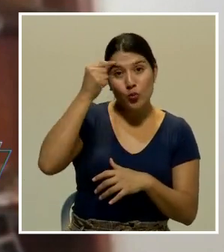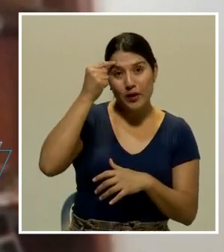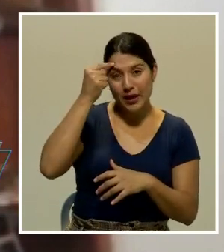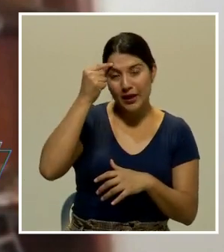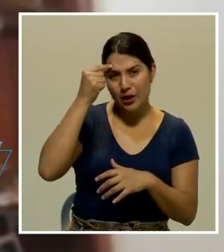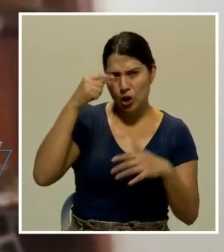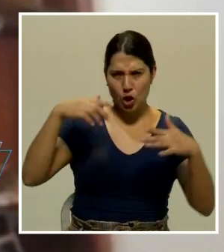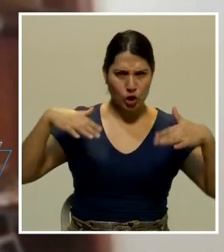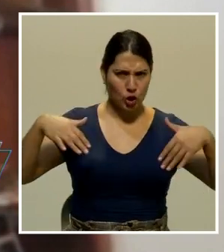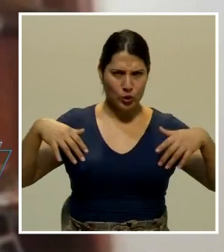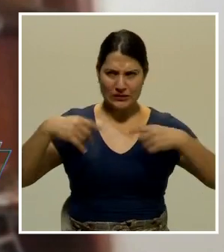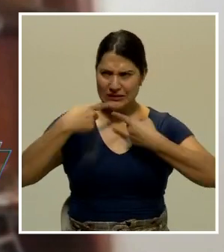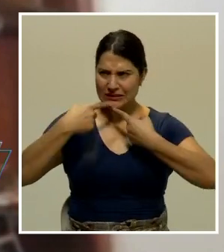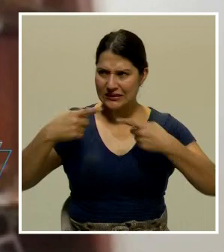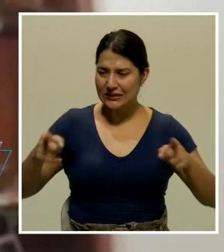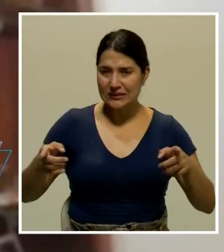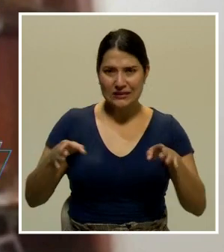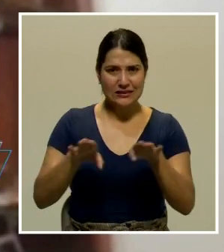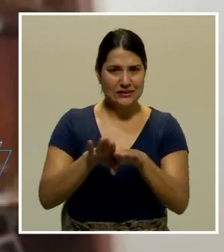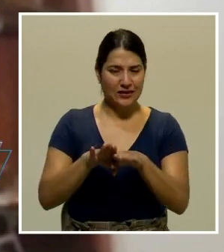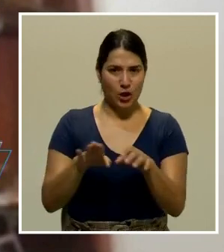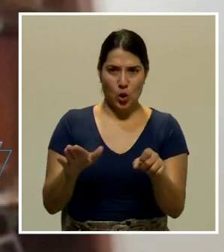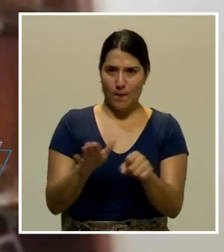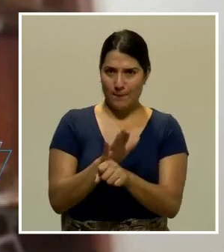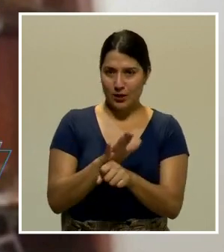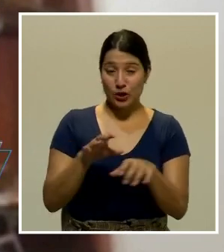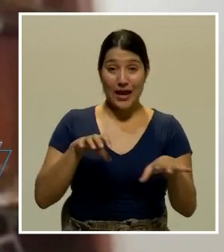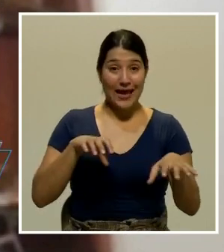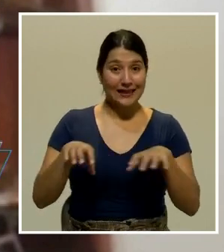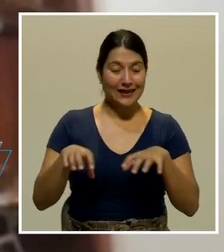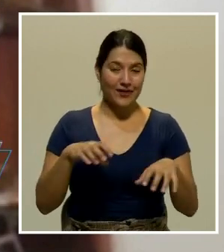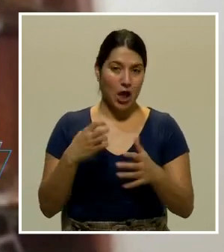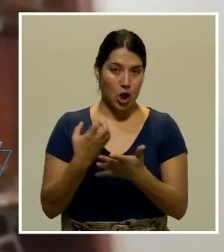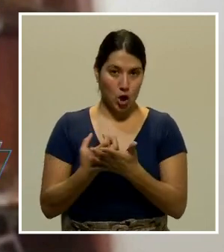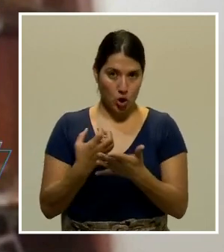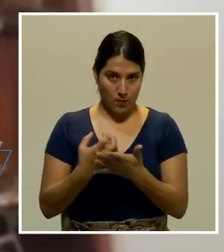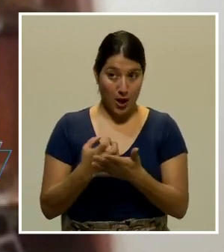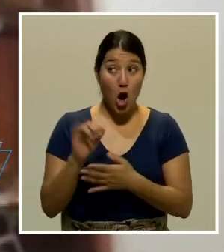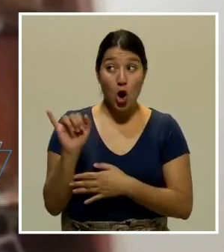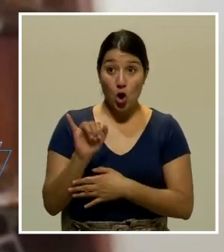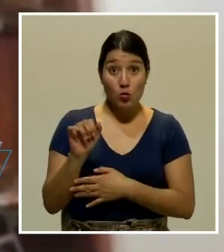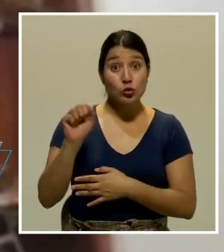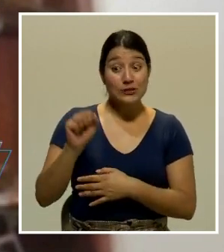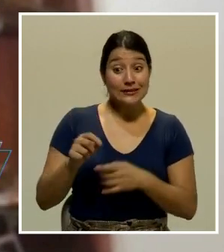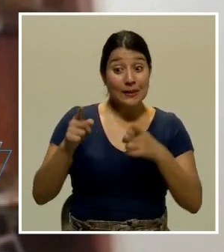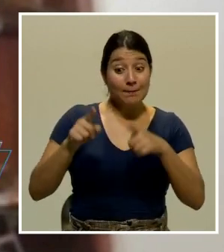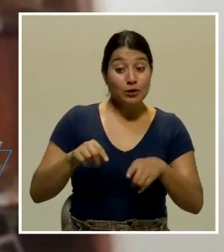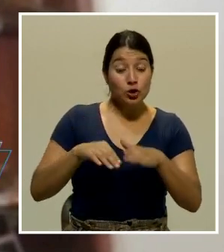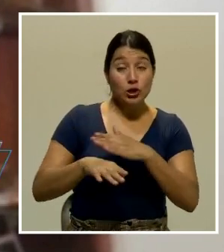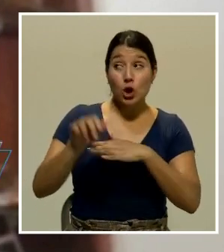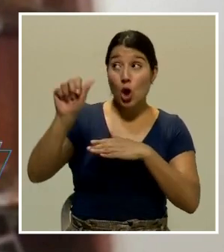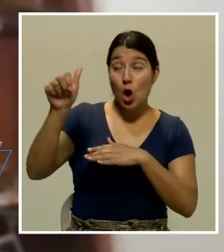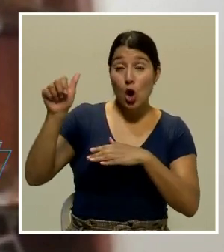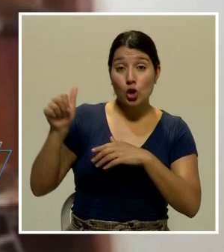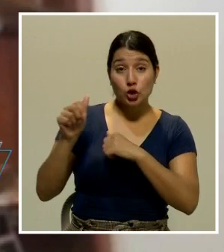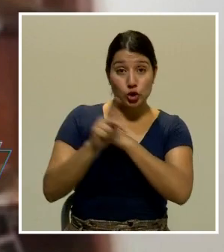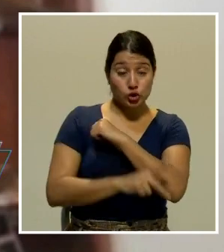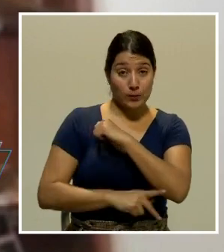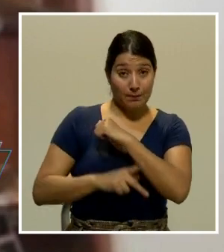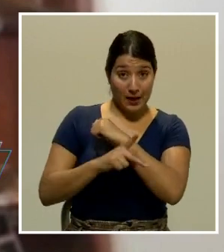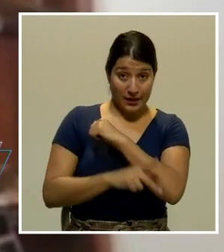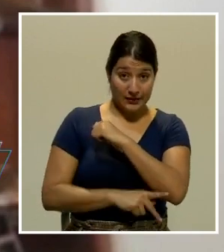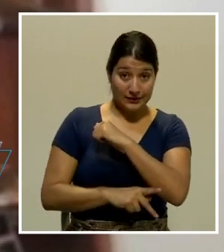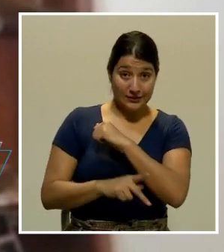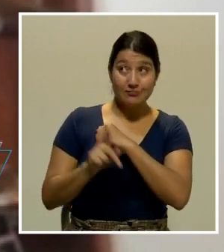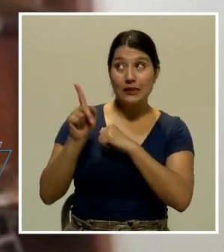ha decretado un cierre total de la actividad económica como sí se hizo en otros países que se van a